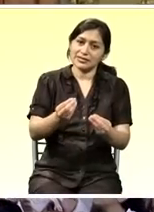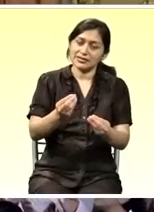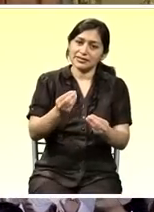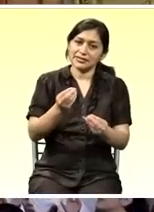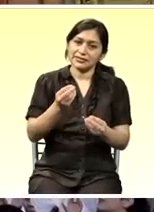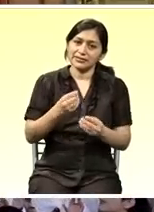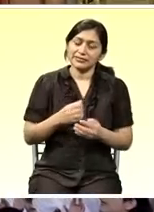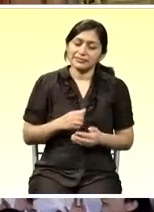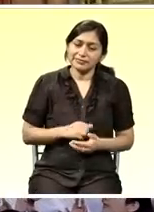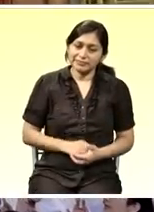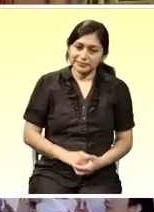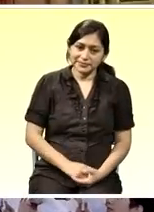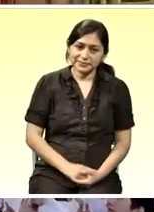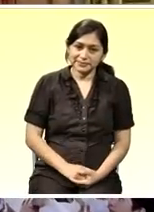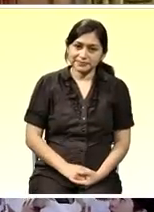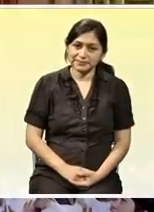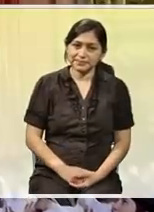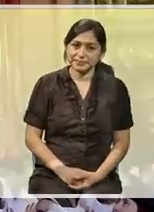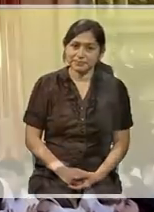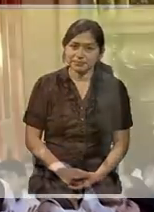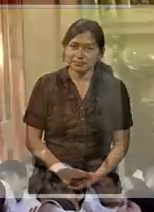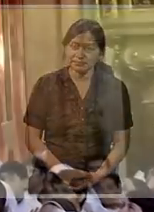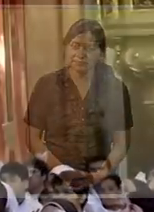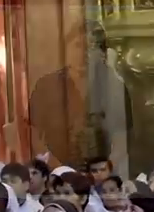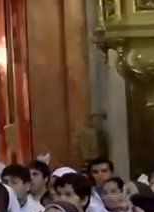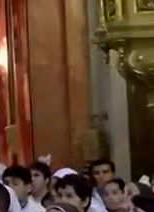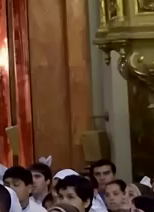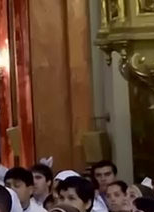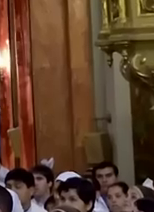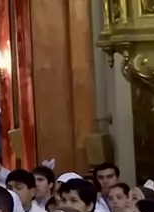haya todo Ros.